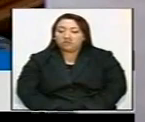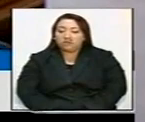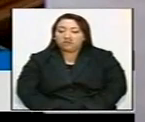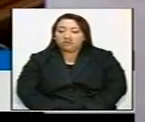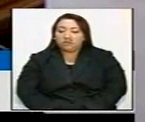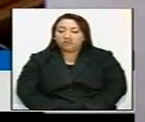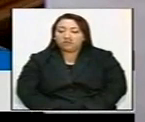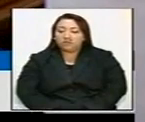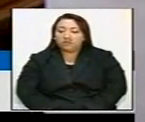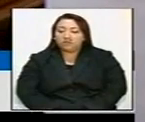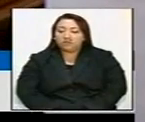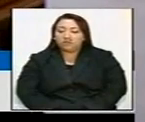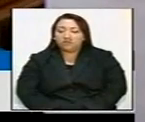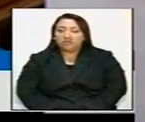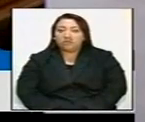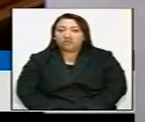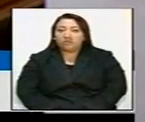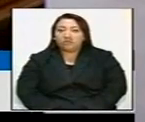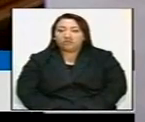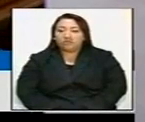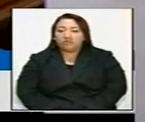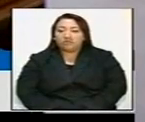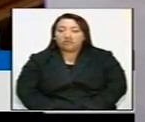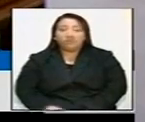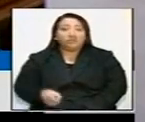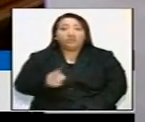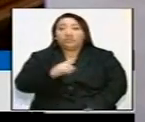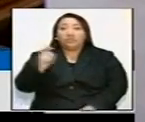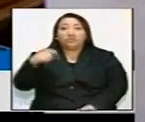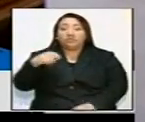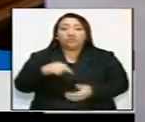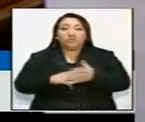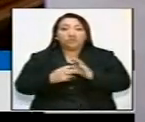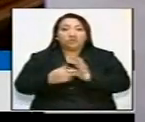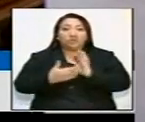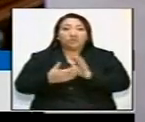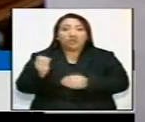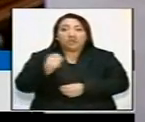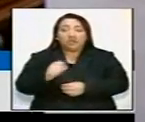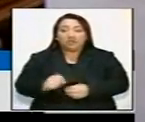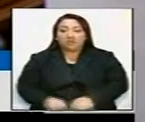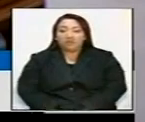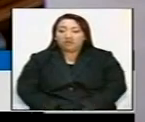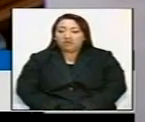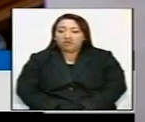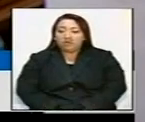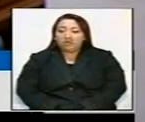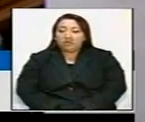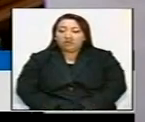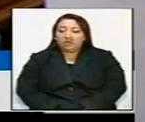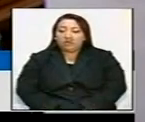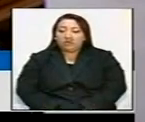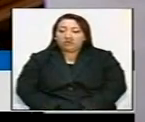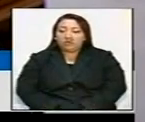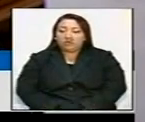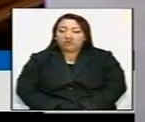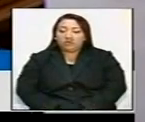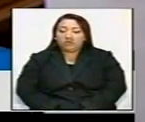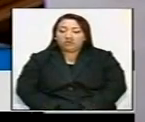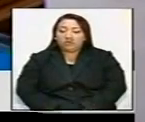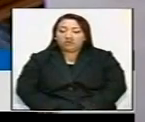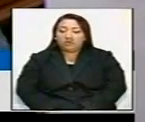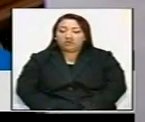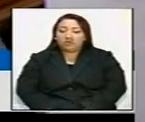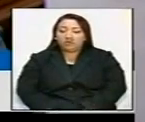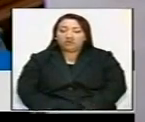describiendo y lanzando en el plan, no necesitan solamente ser escritas, sino ahora ser implementadas.